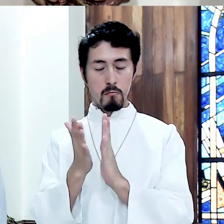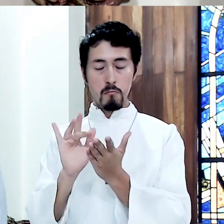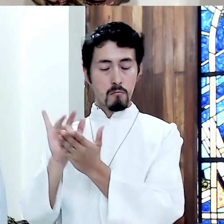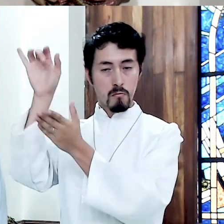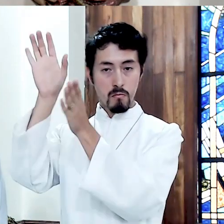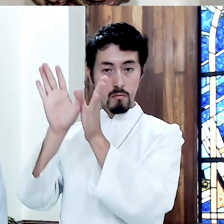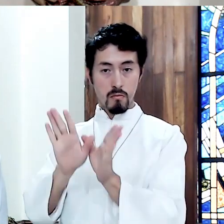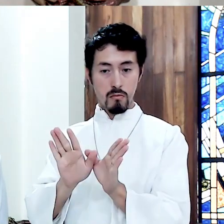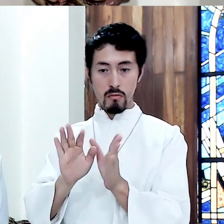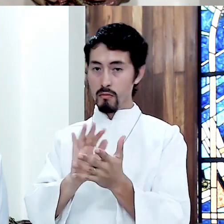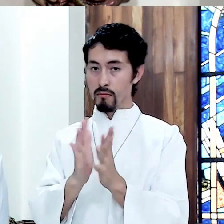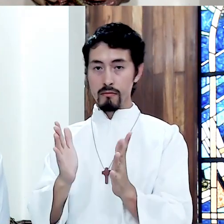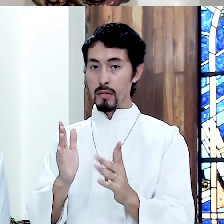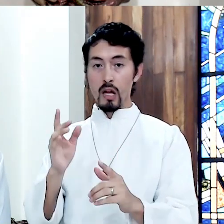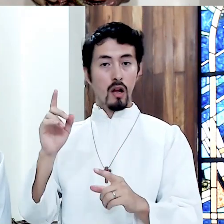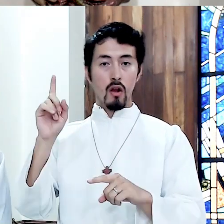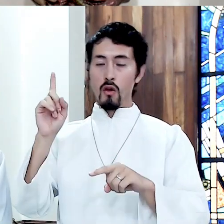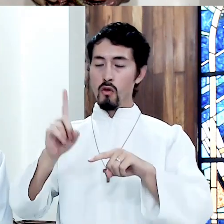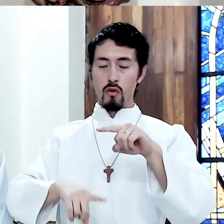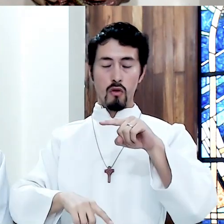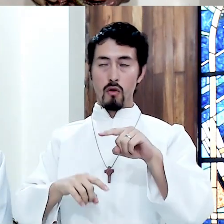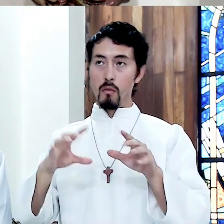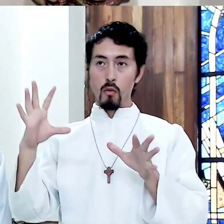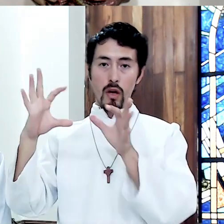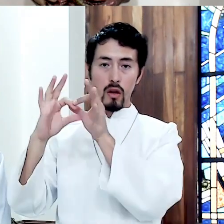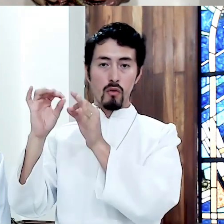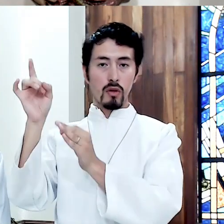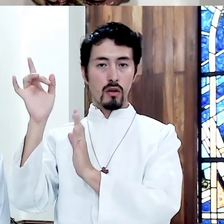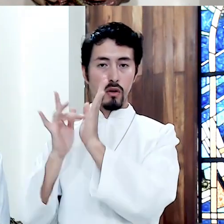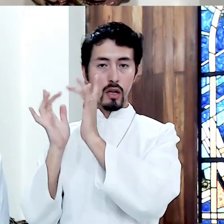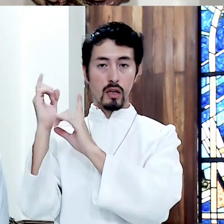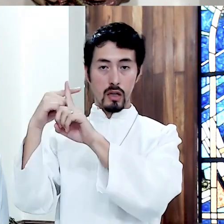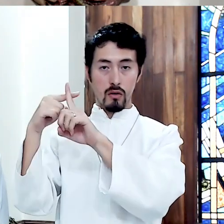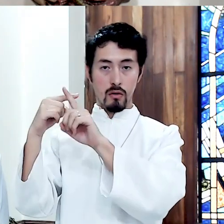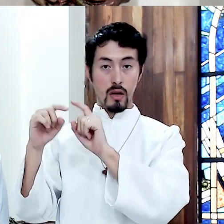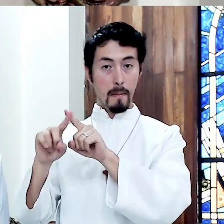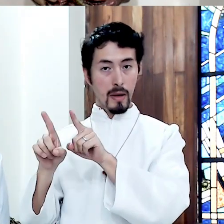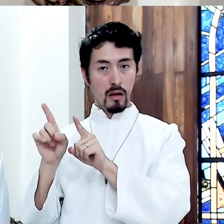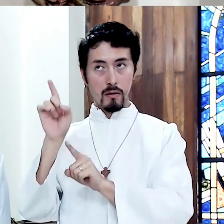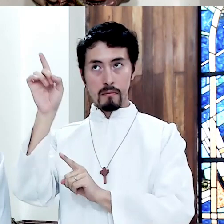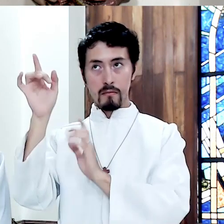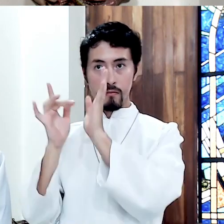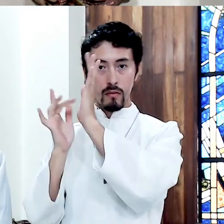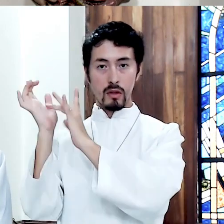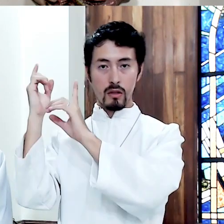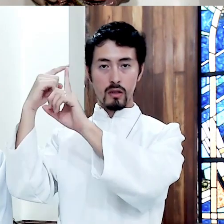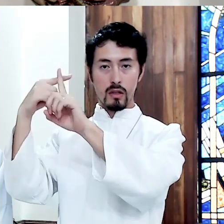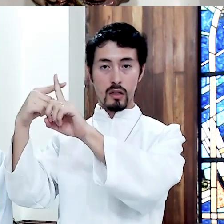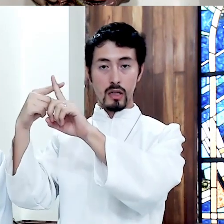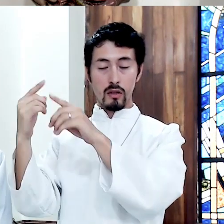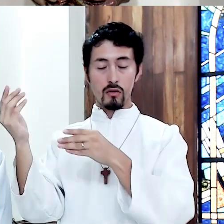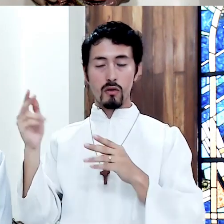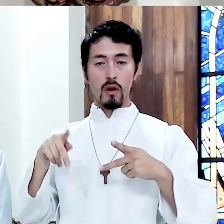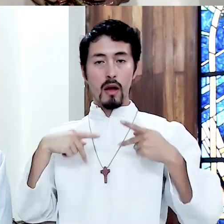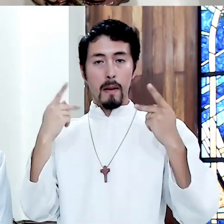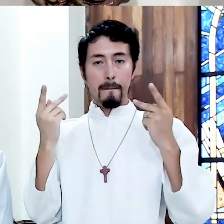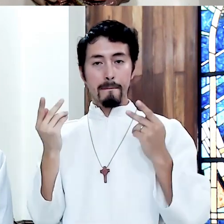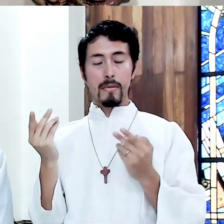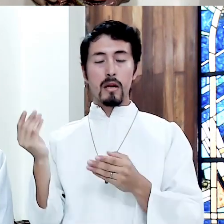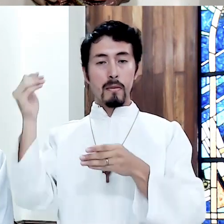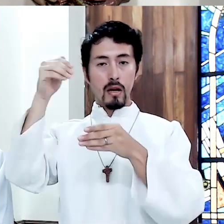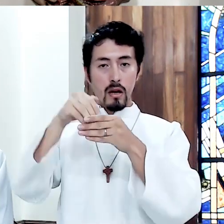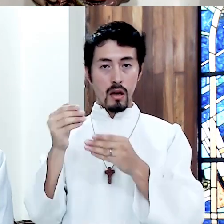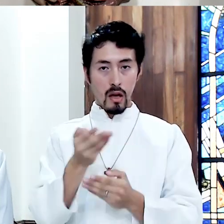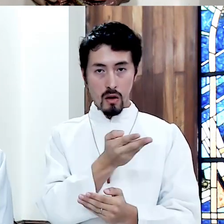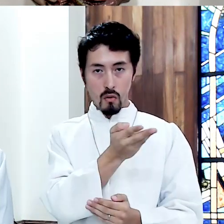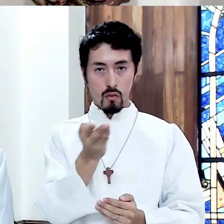Cristo. En cambio, si Cristo vive en ustedes, aunque su cuerpo siga sujeto a